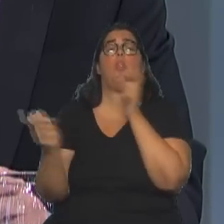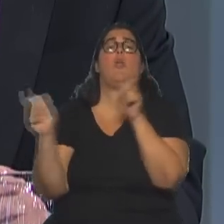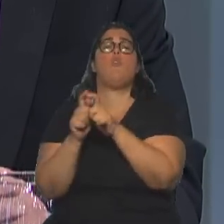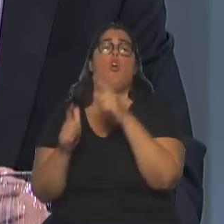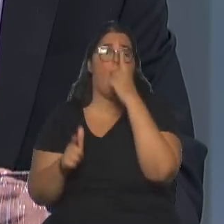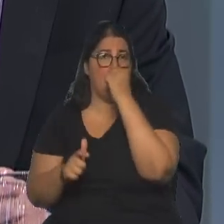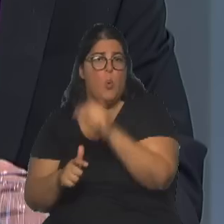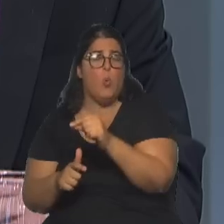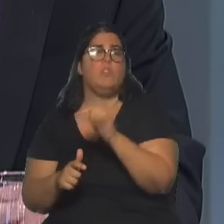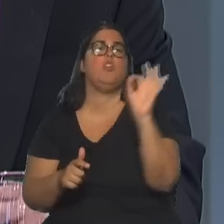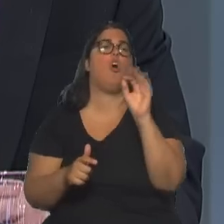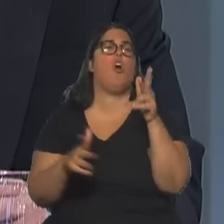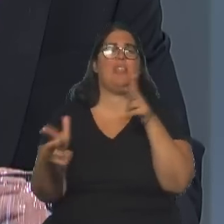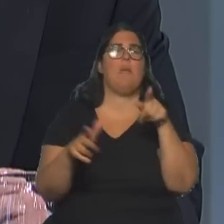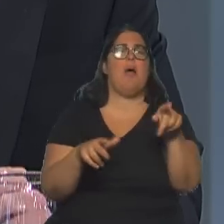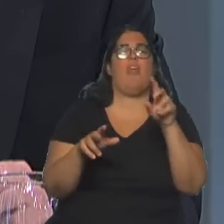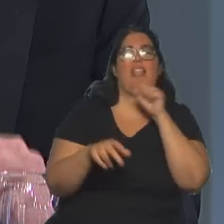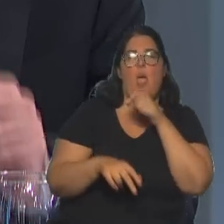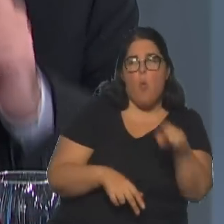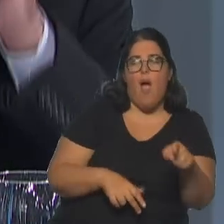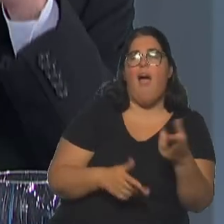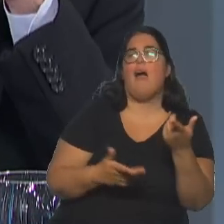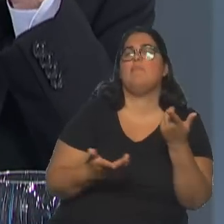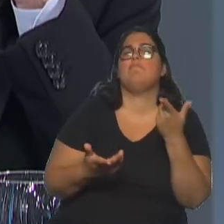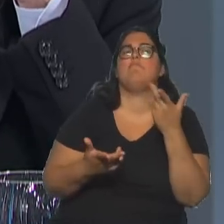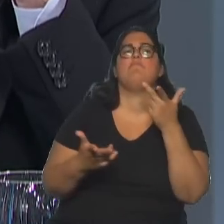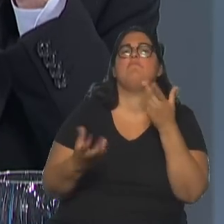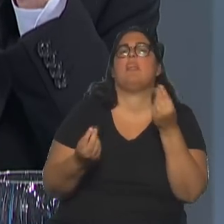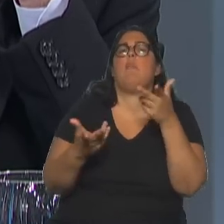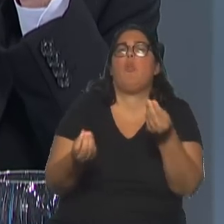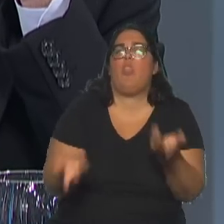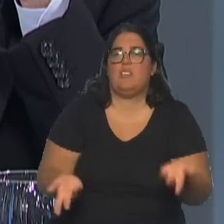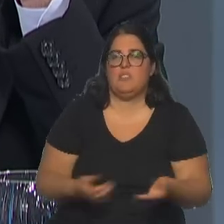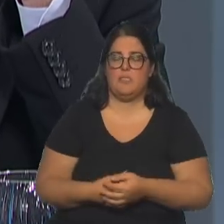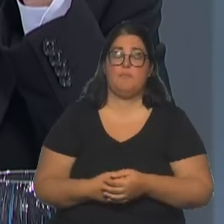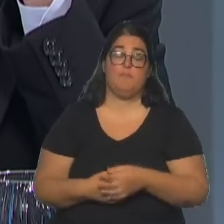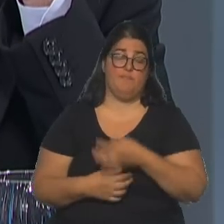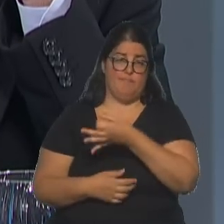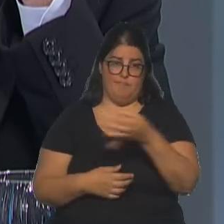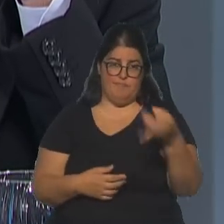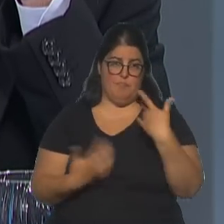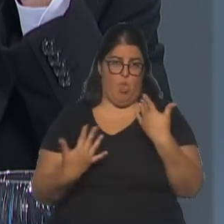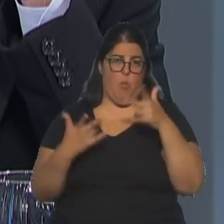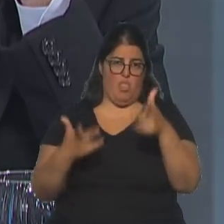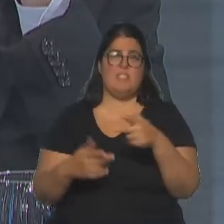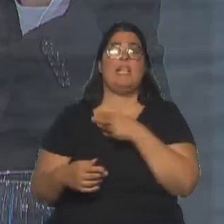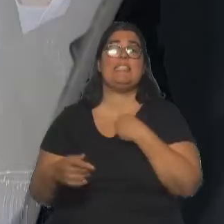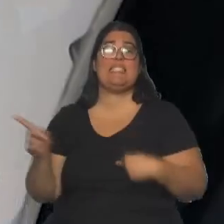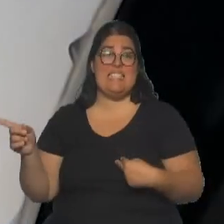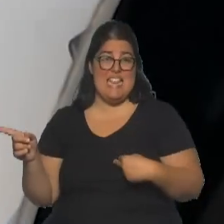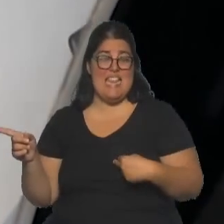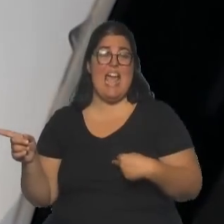Taiwán. ¿Qué se puede decir de eso? Sí, en efecto, podríamos decir que China en general y